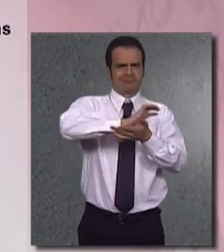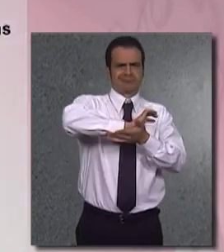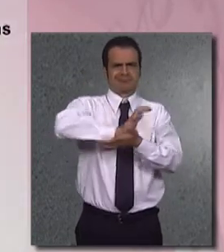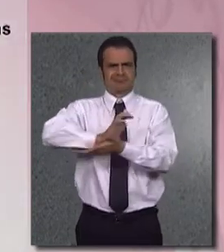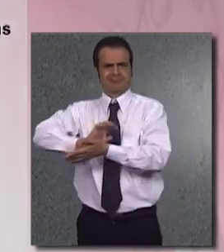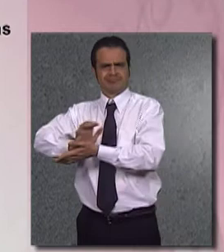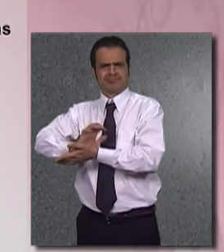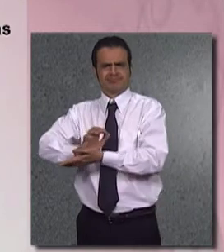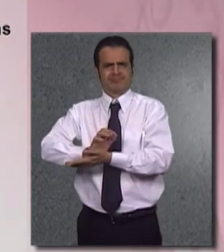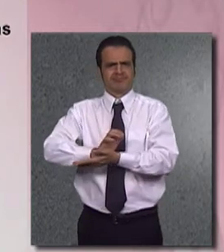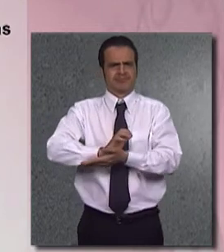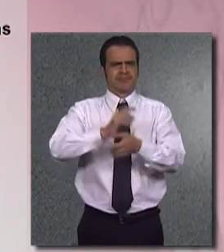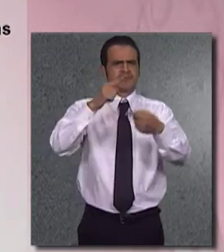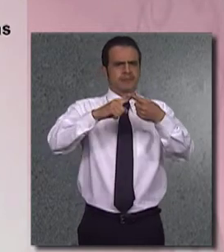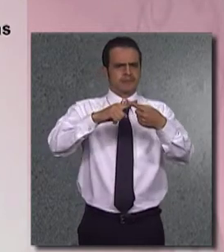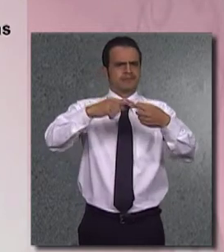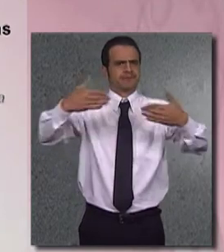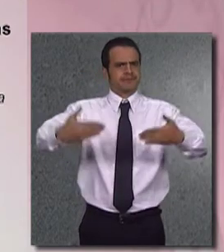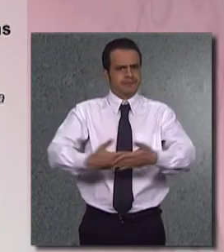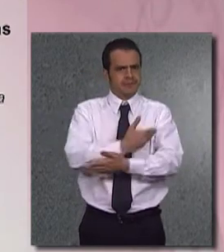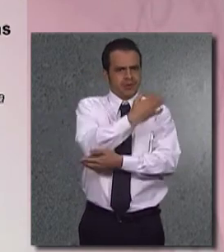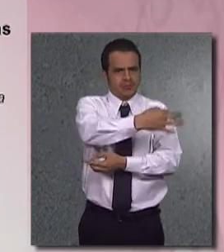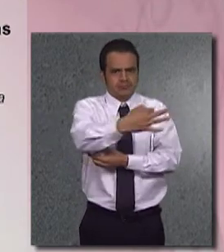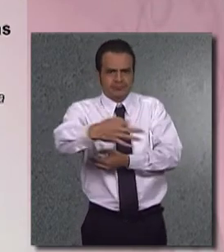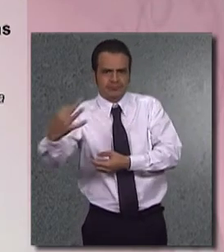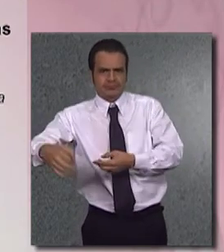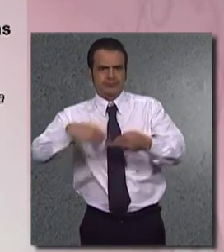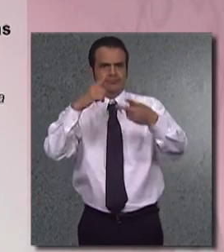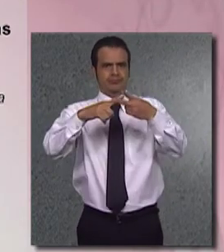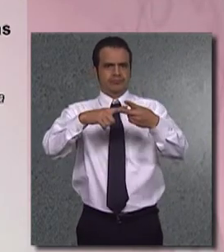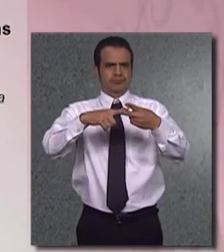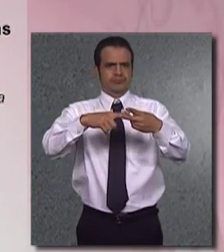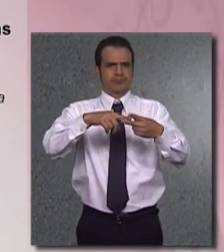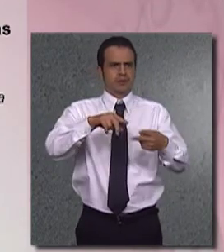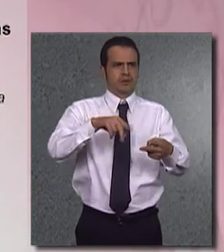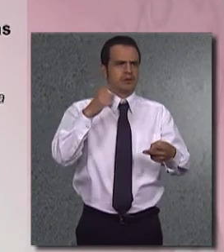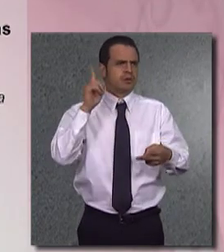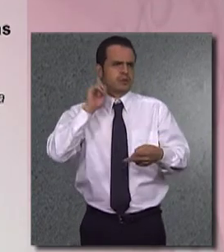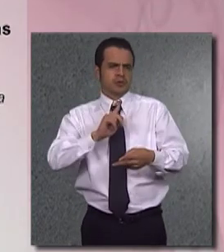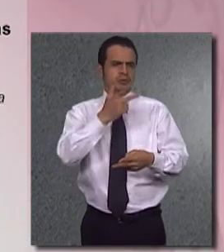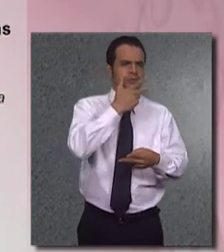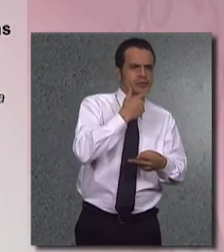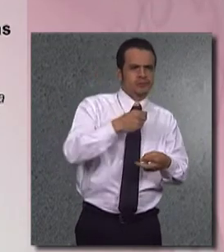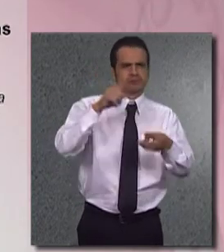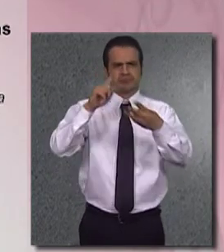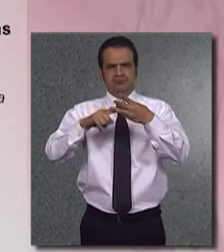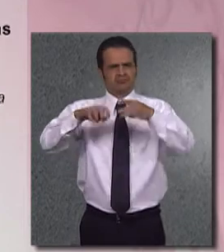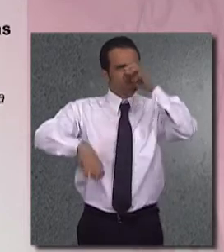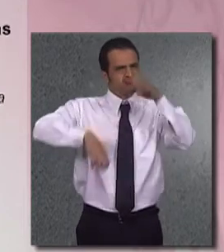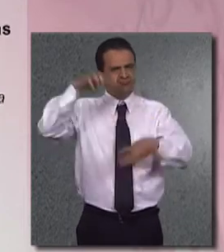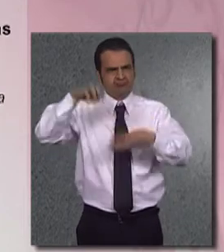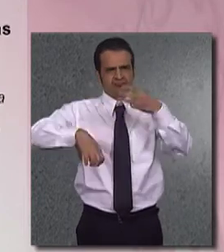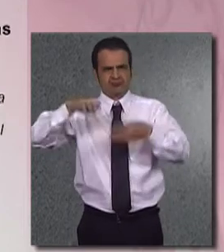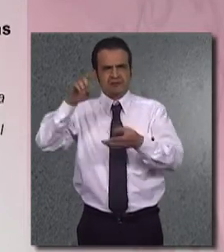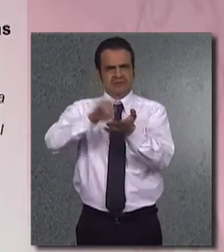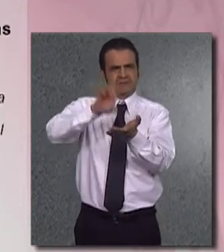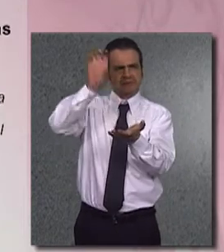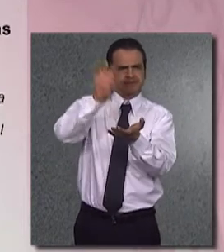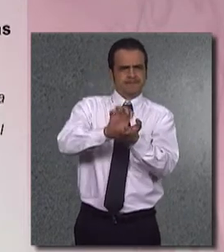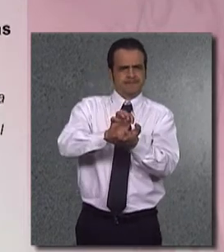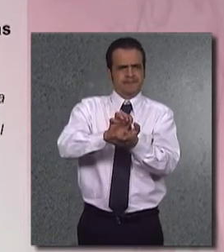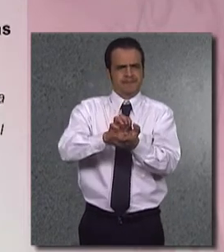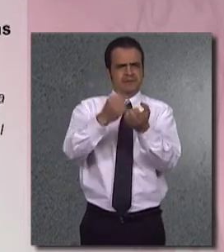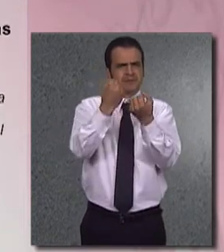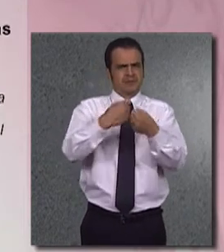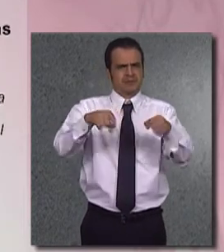párrafo 5 mandata queda prohibida toda discriminación motivada por el origen étnico o nacional